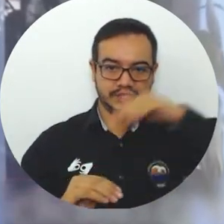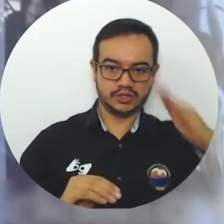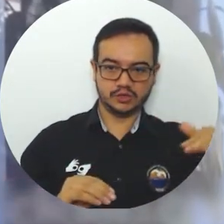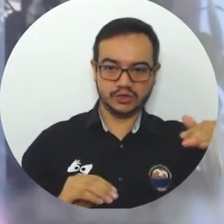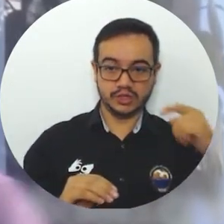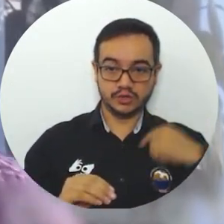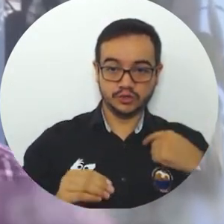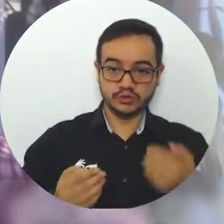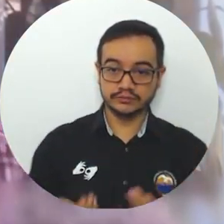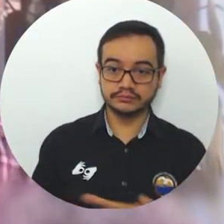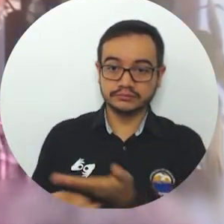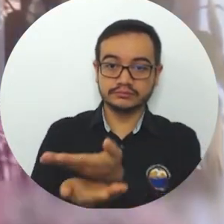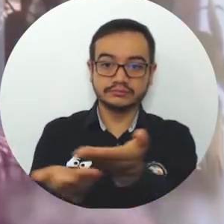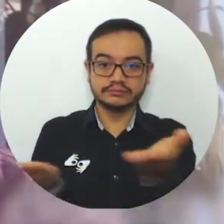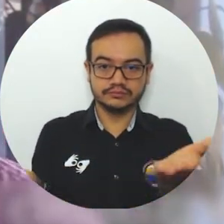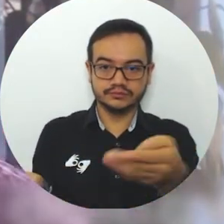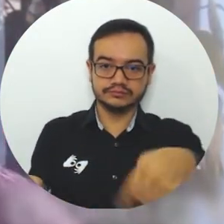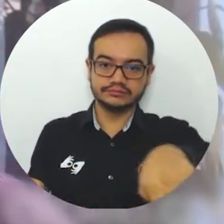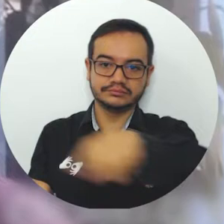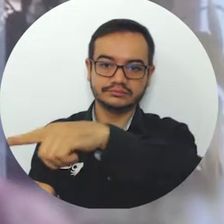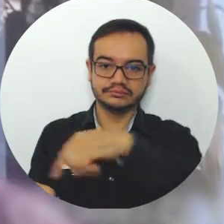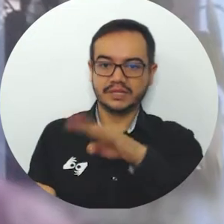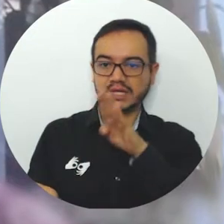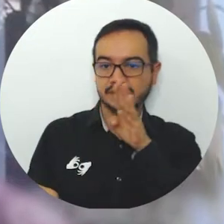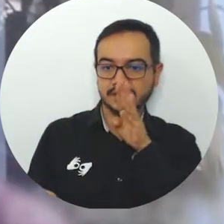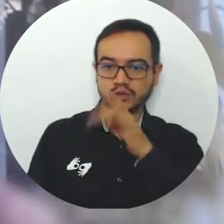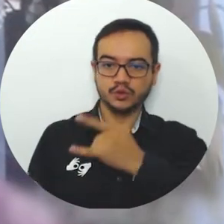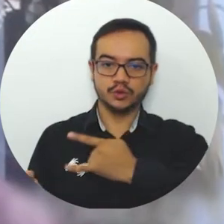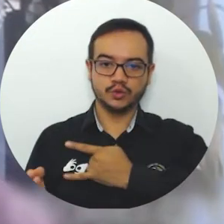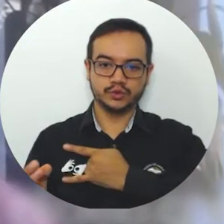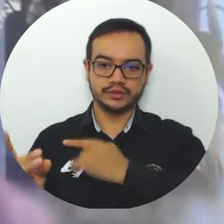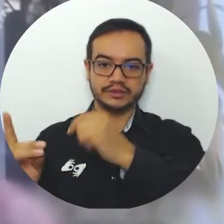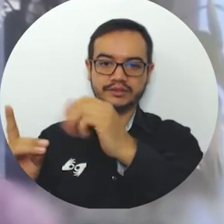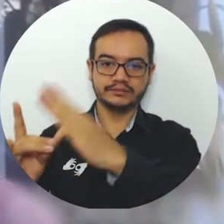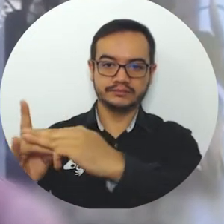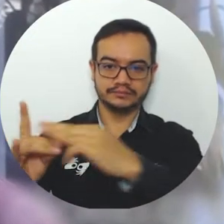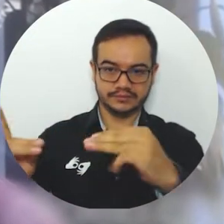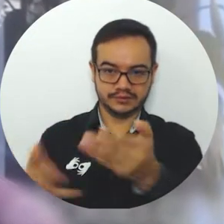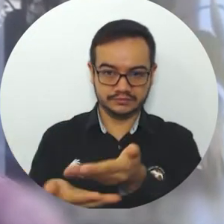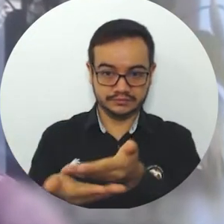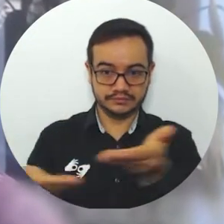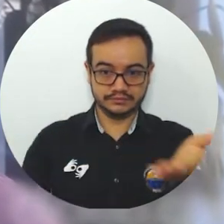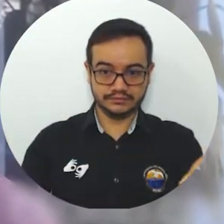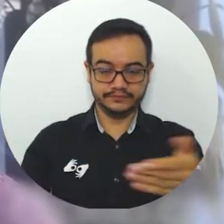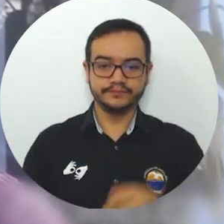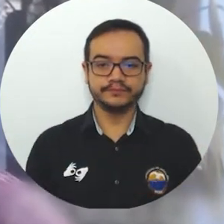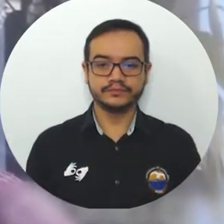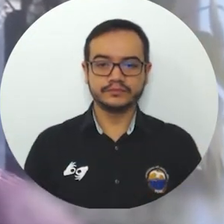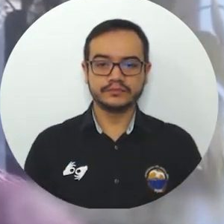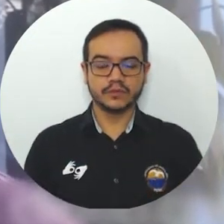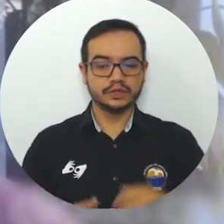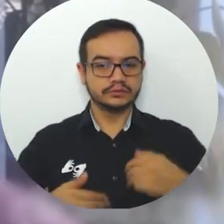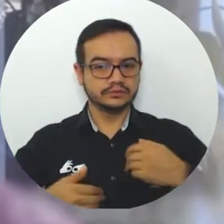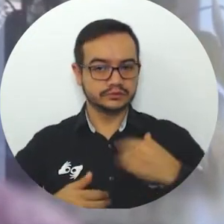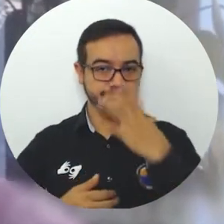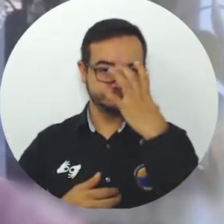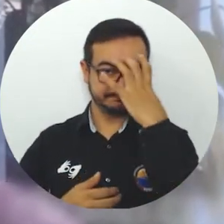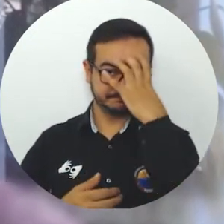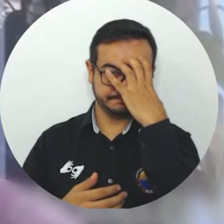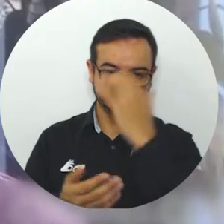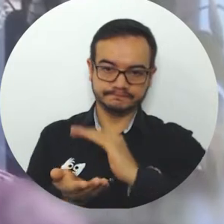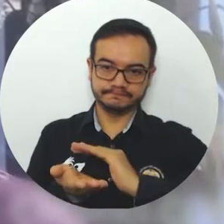comunidad universitaria de la Universidad del Magdalena a presentar excusas por